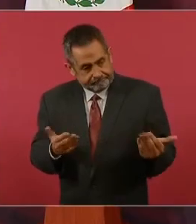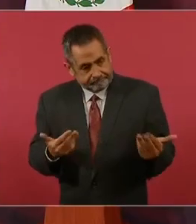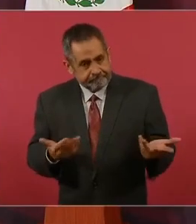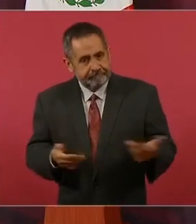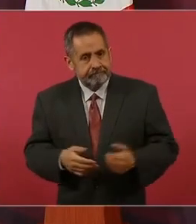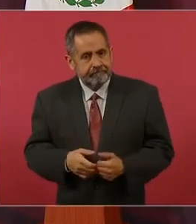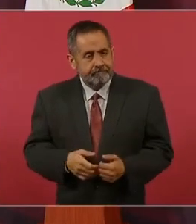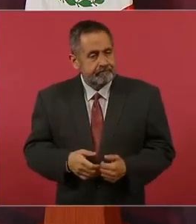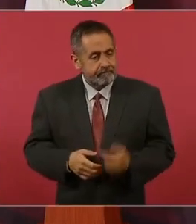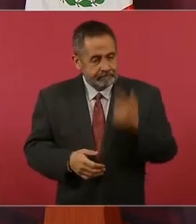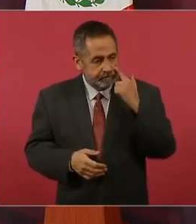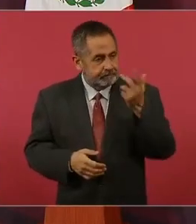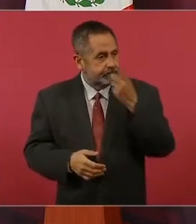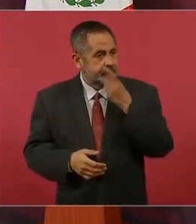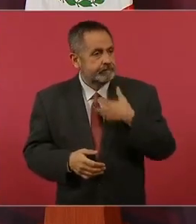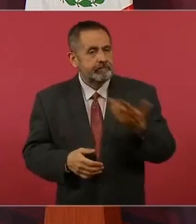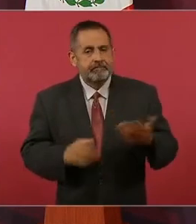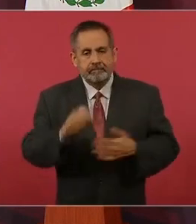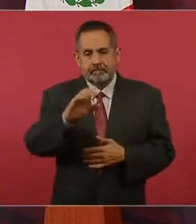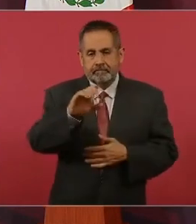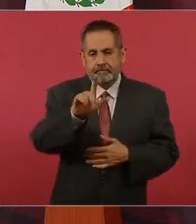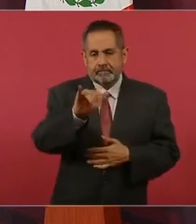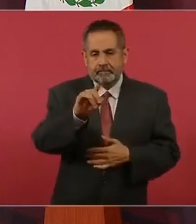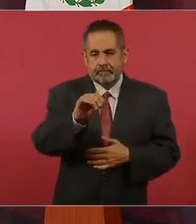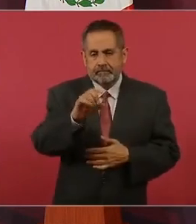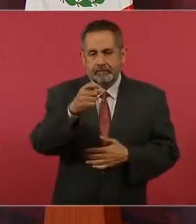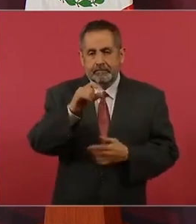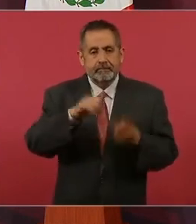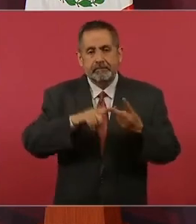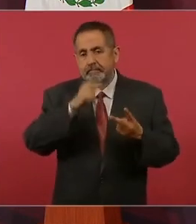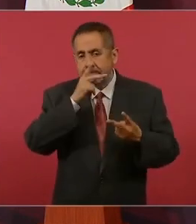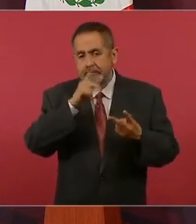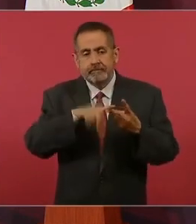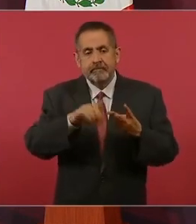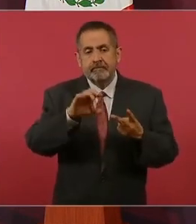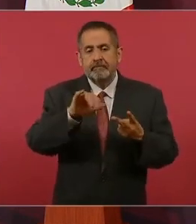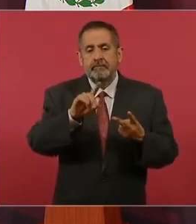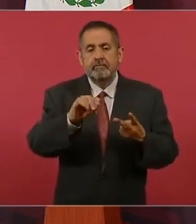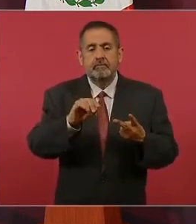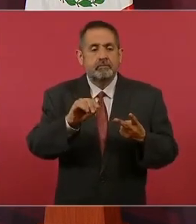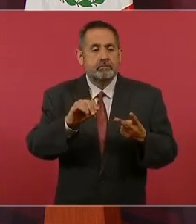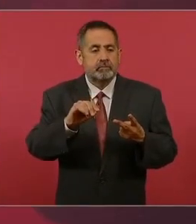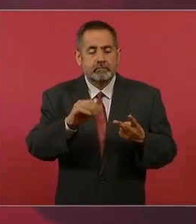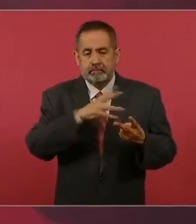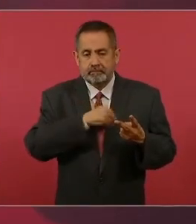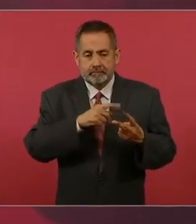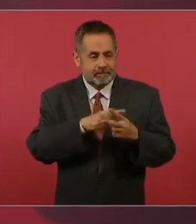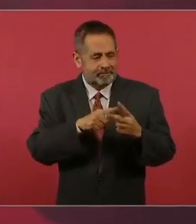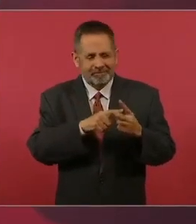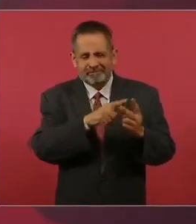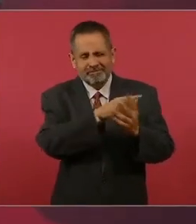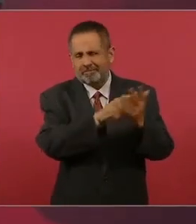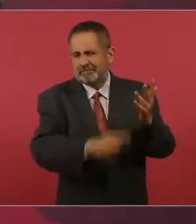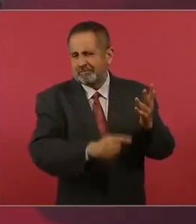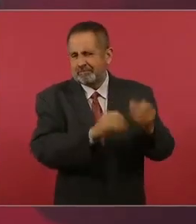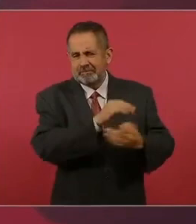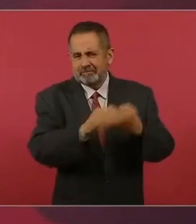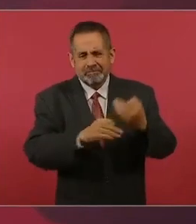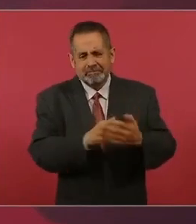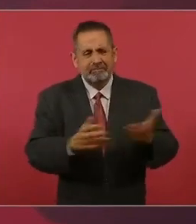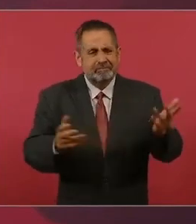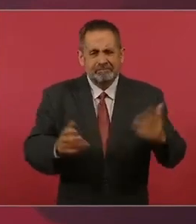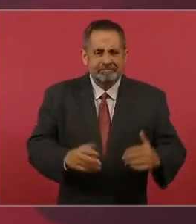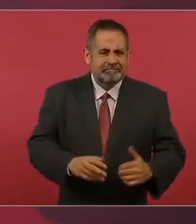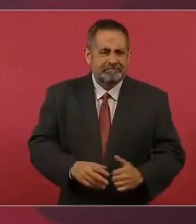A ver qué puede decir Claudio X González papá, Claudio X González hijo, todos estos